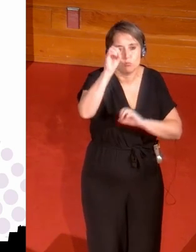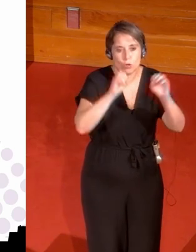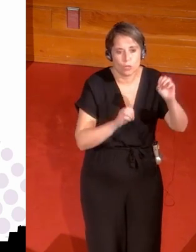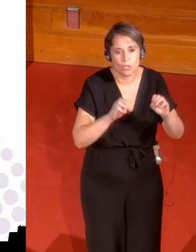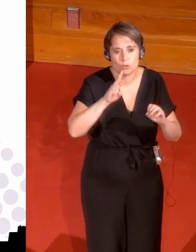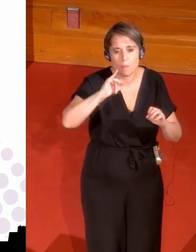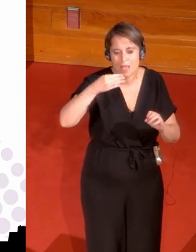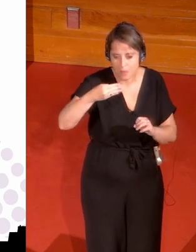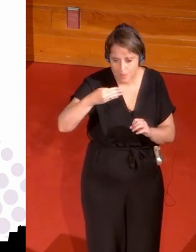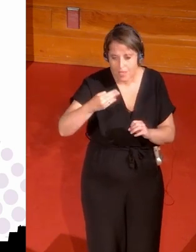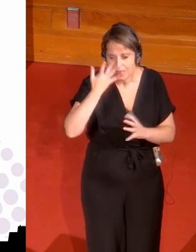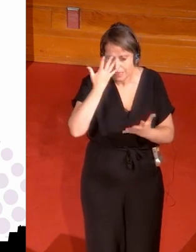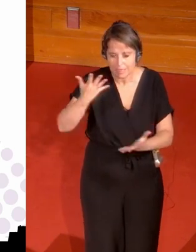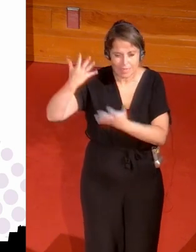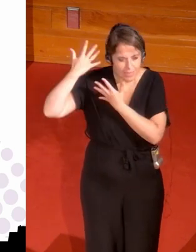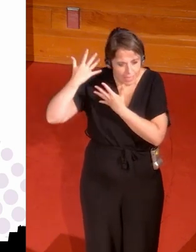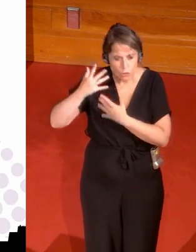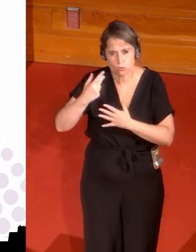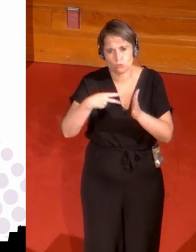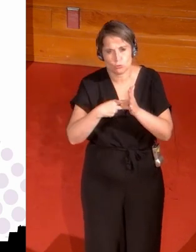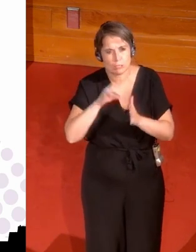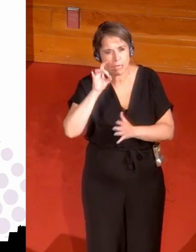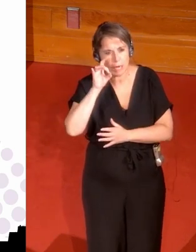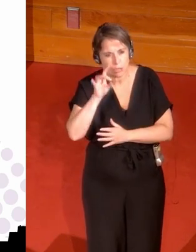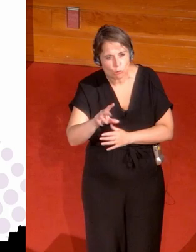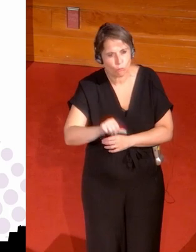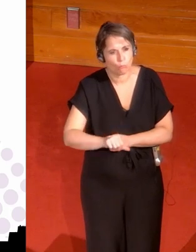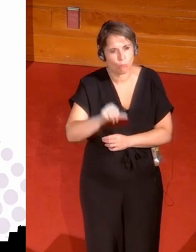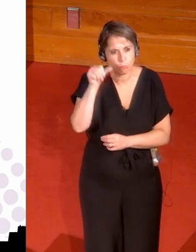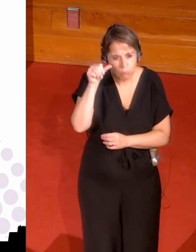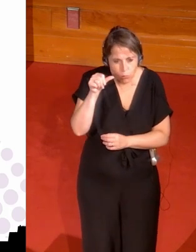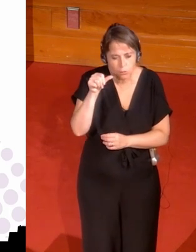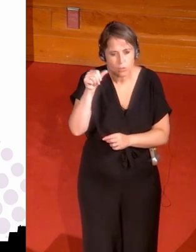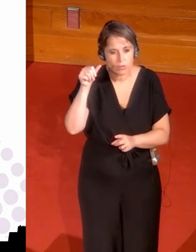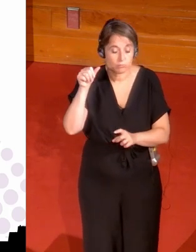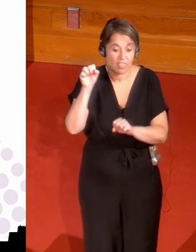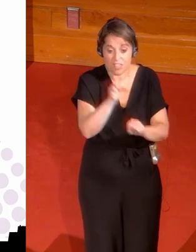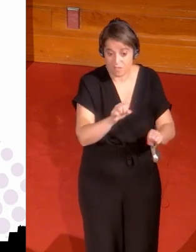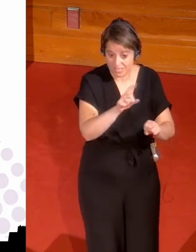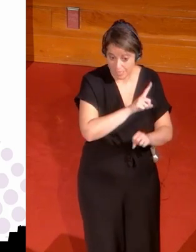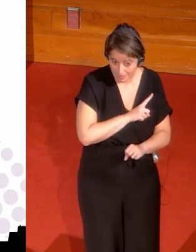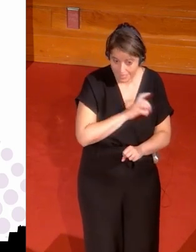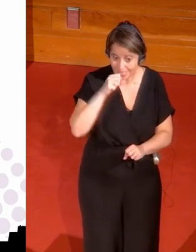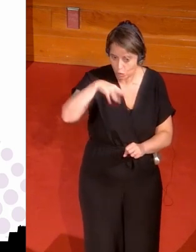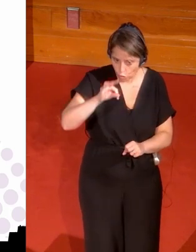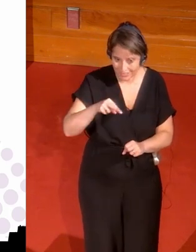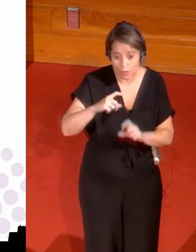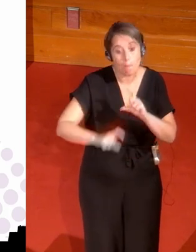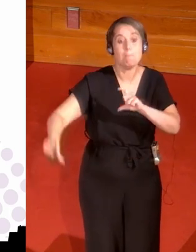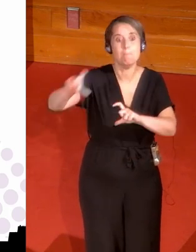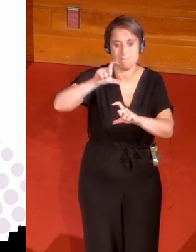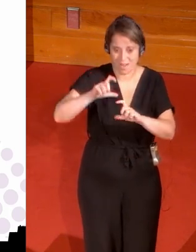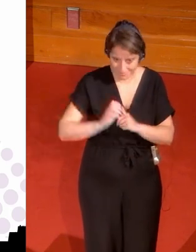bruto que se aprobó hace 10 años en 2014 eh en defensa y por lo tanto en la otan sino mucho más que